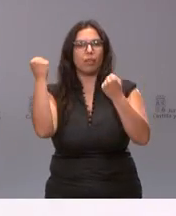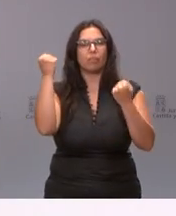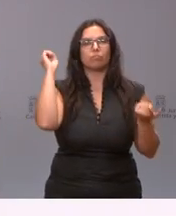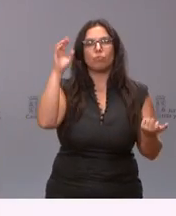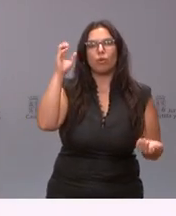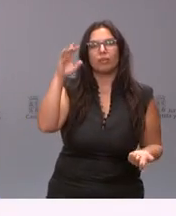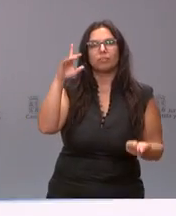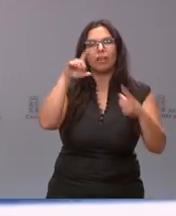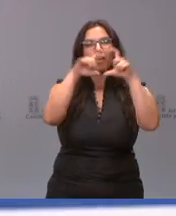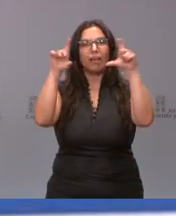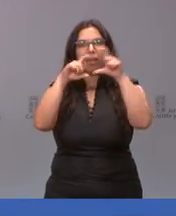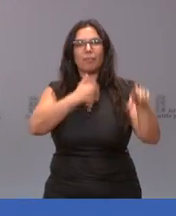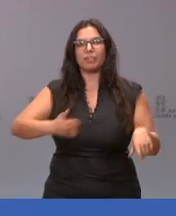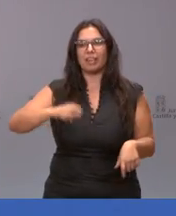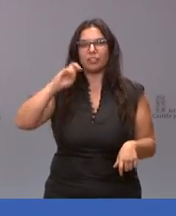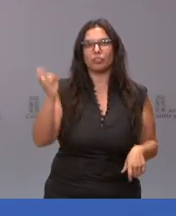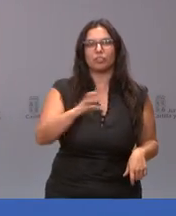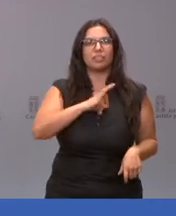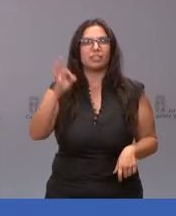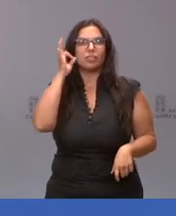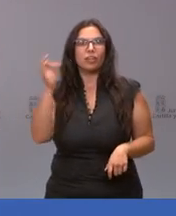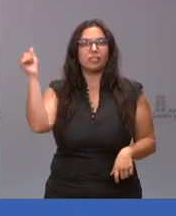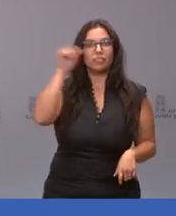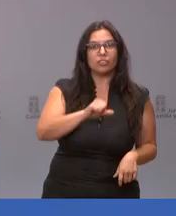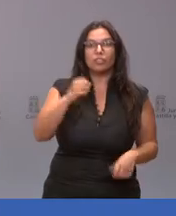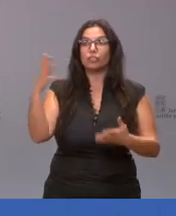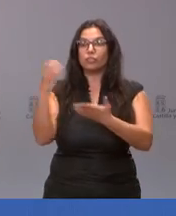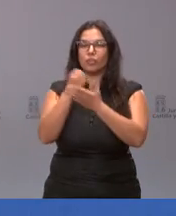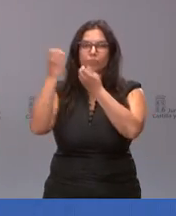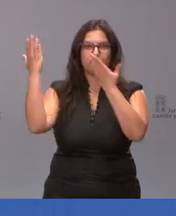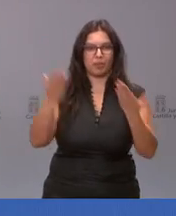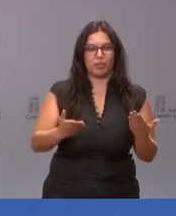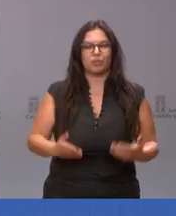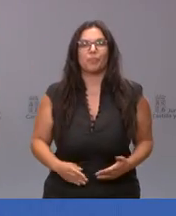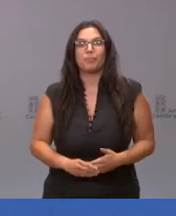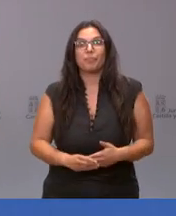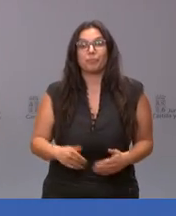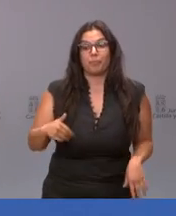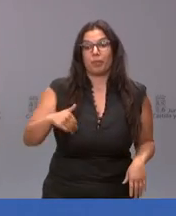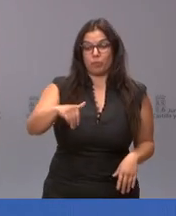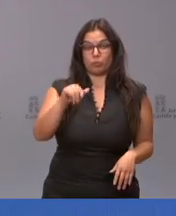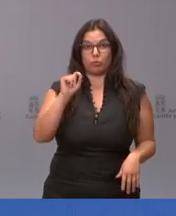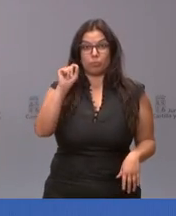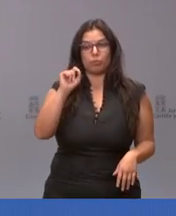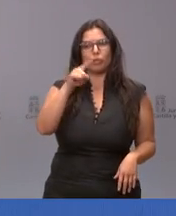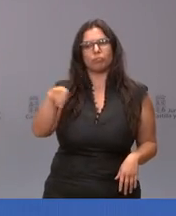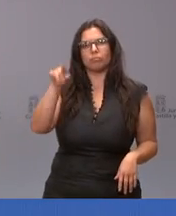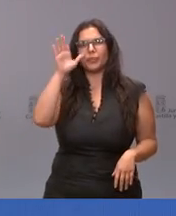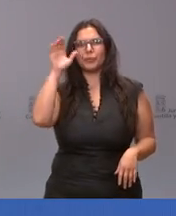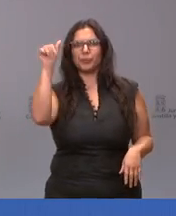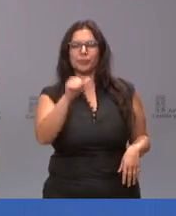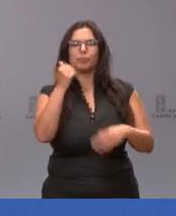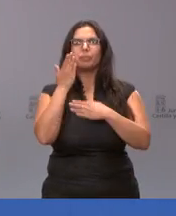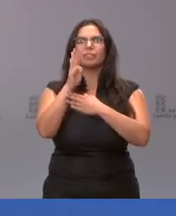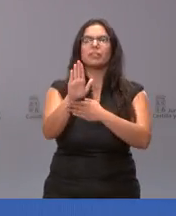empresarios, señoras y señores, sean todos ustedes bienvenidos. En los próximos minutos serán testigos de la presentación del